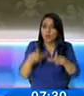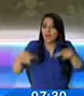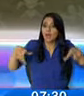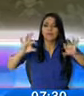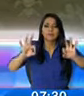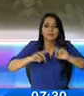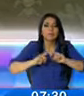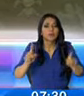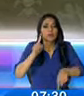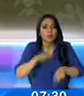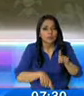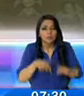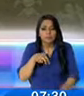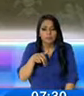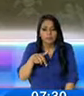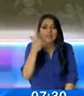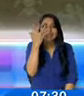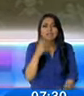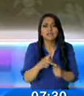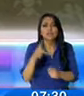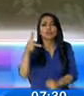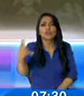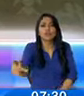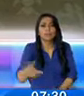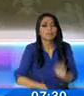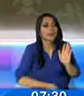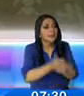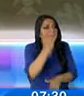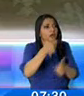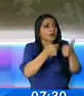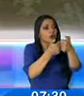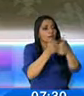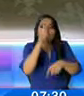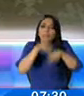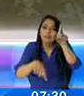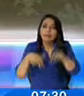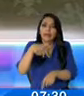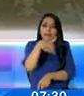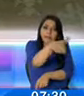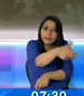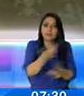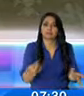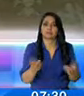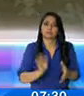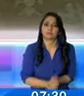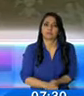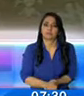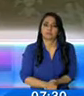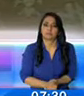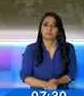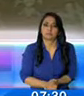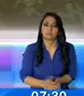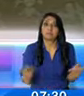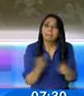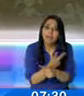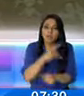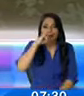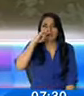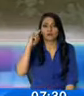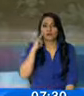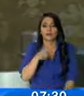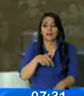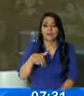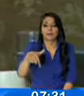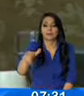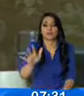escuela 15 km cam para la novia pero un niño a la escuela es por eso que ha habido